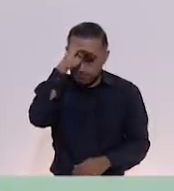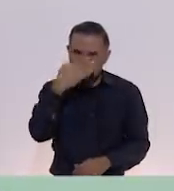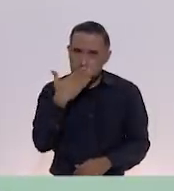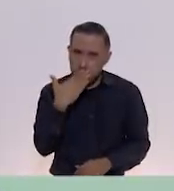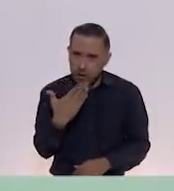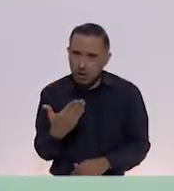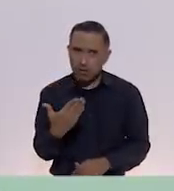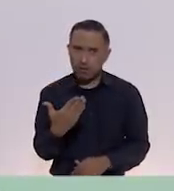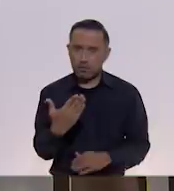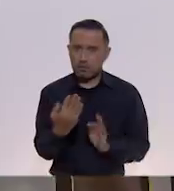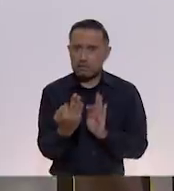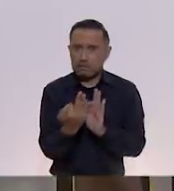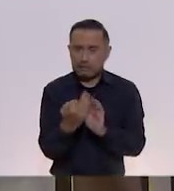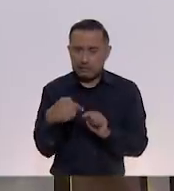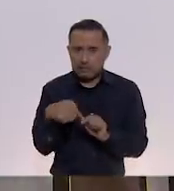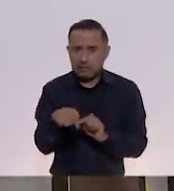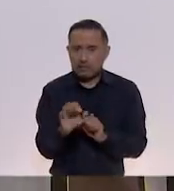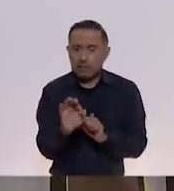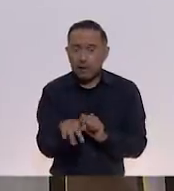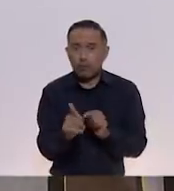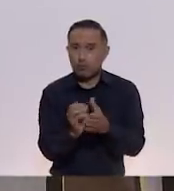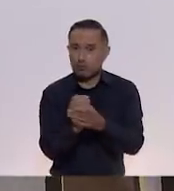para las inscripciones.